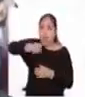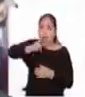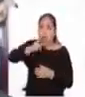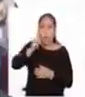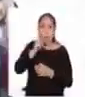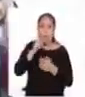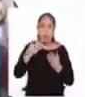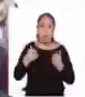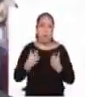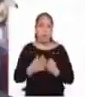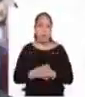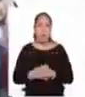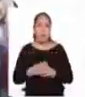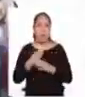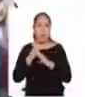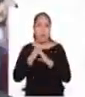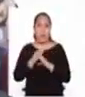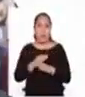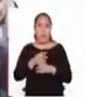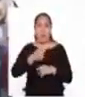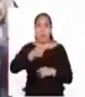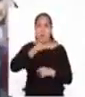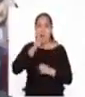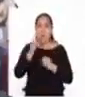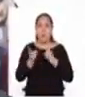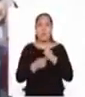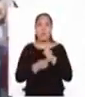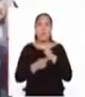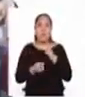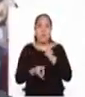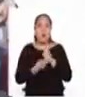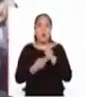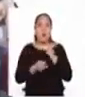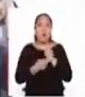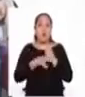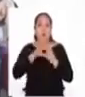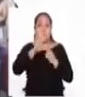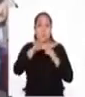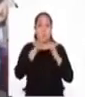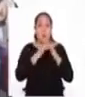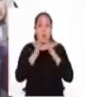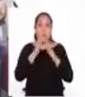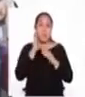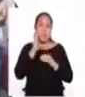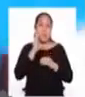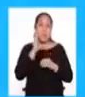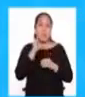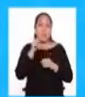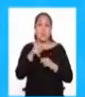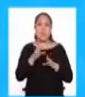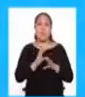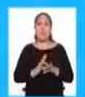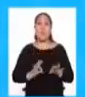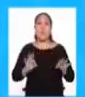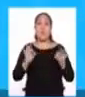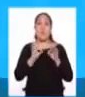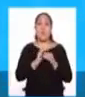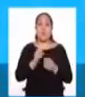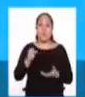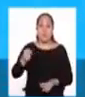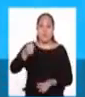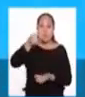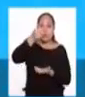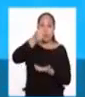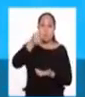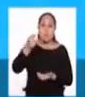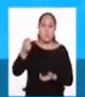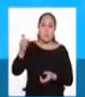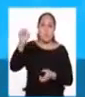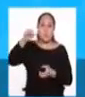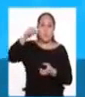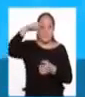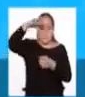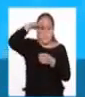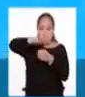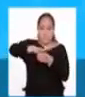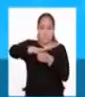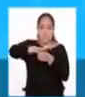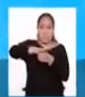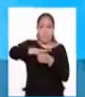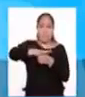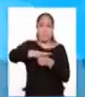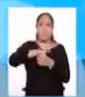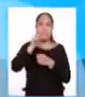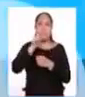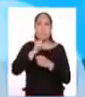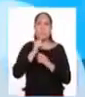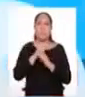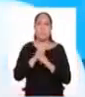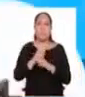Para evitar que el agua almacenada en los hogares se contamine, es importante mantenerla en recipientes correctamente tapados,